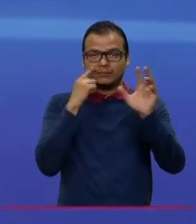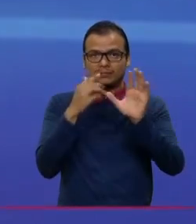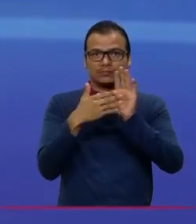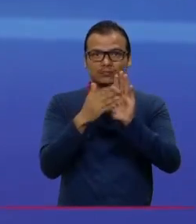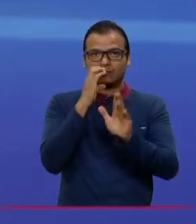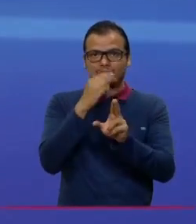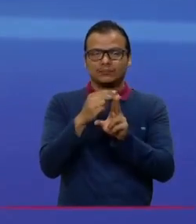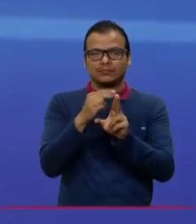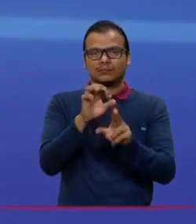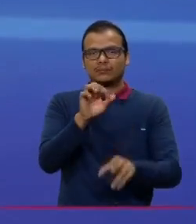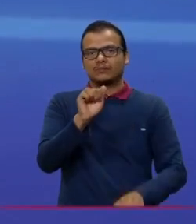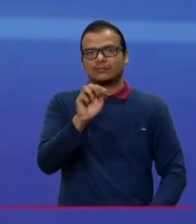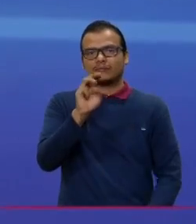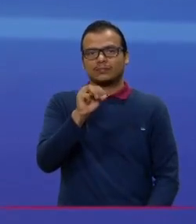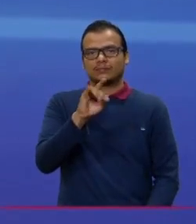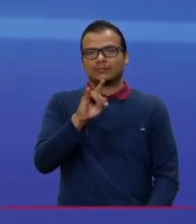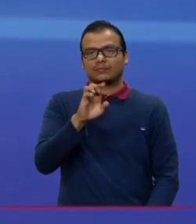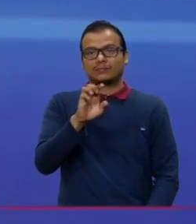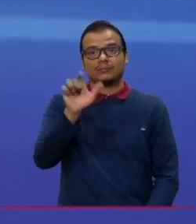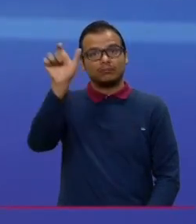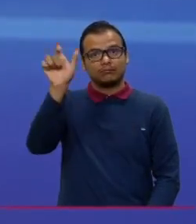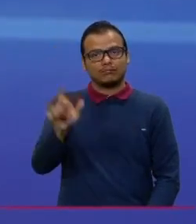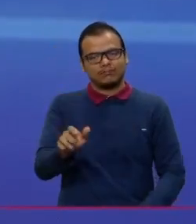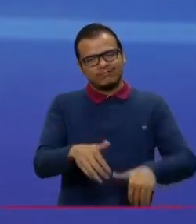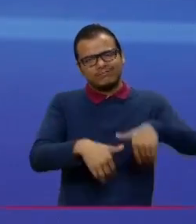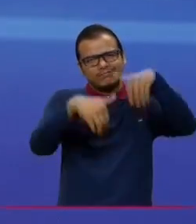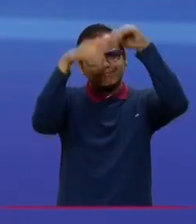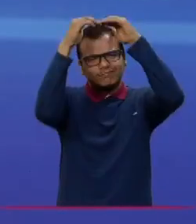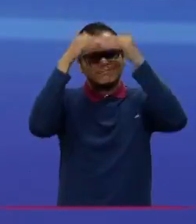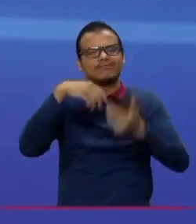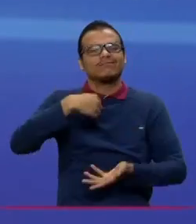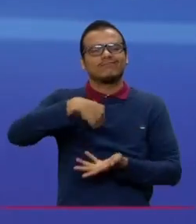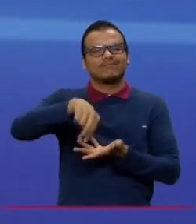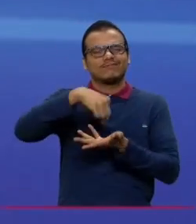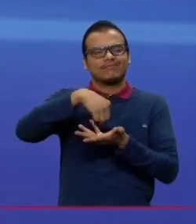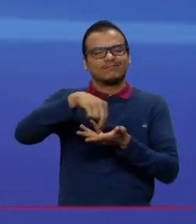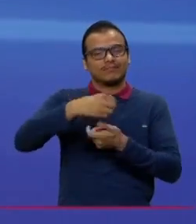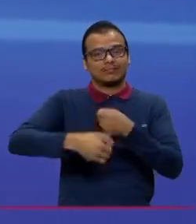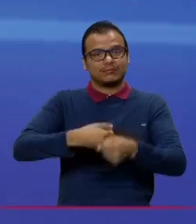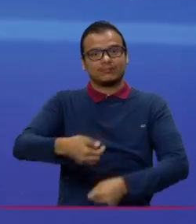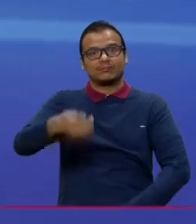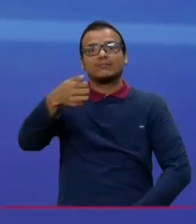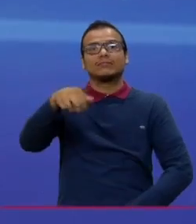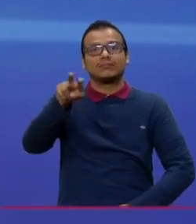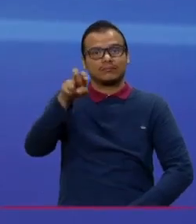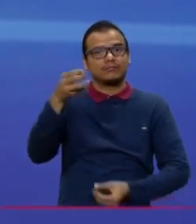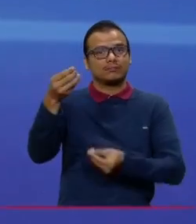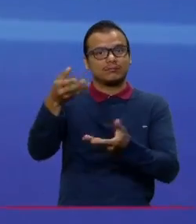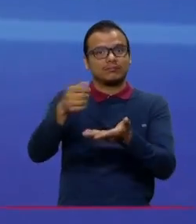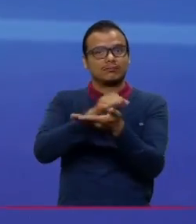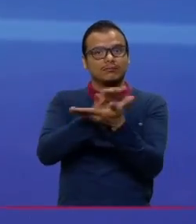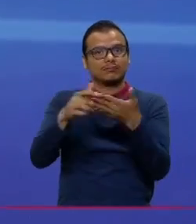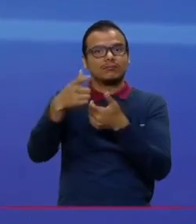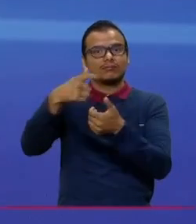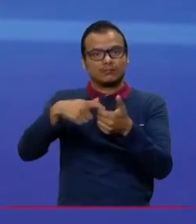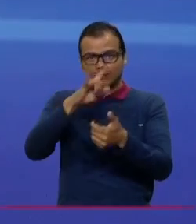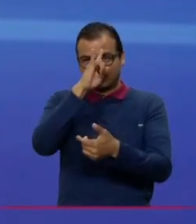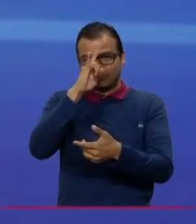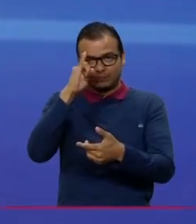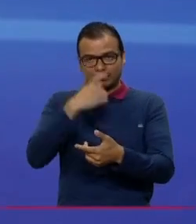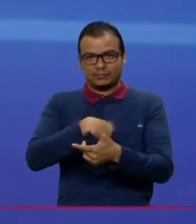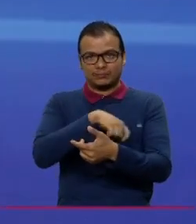Samuel Benavides es un destacado bailarín de ballet de 17 años de edad Quien ganó una beca para especializar su arte en Madrid en